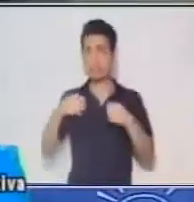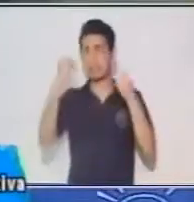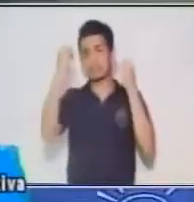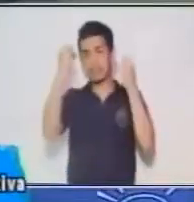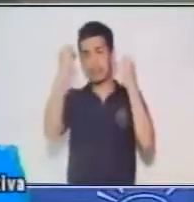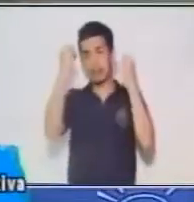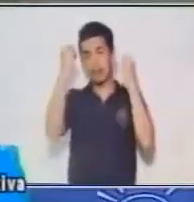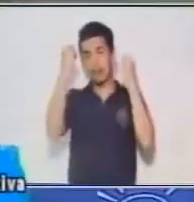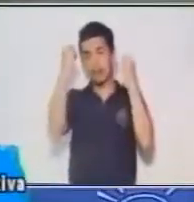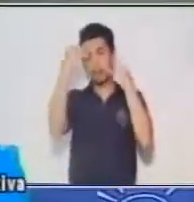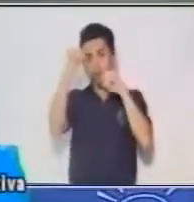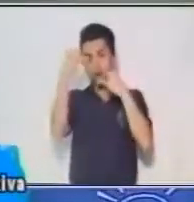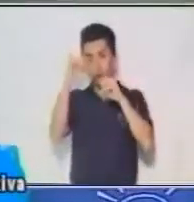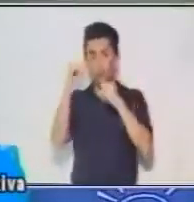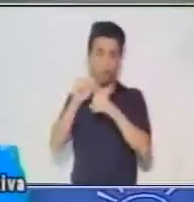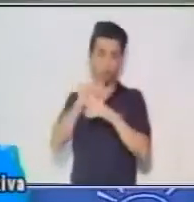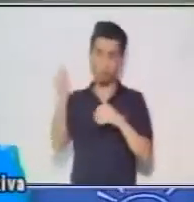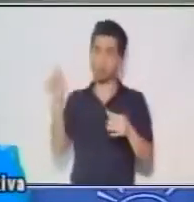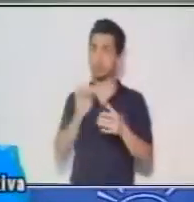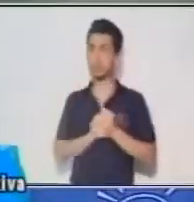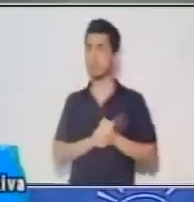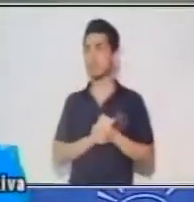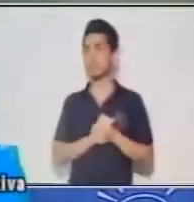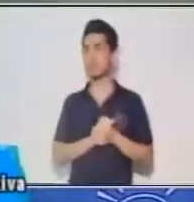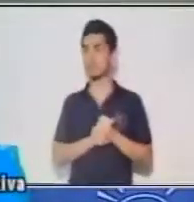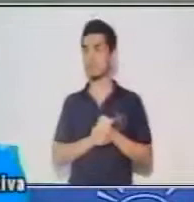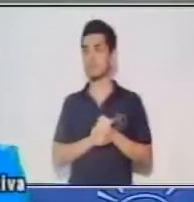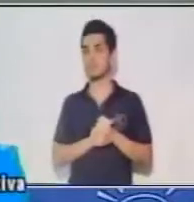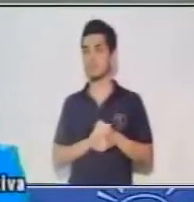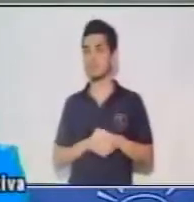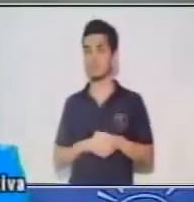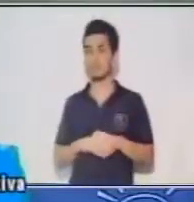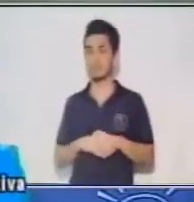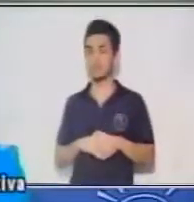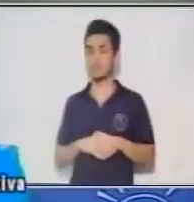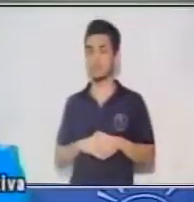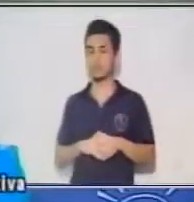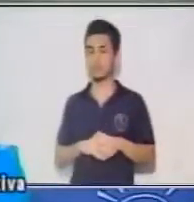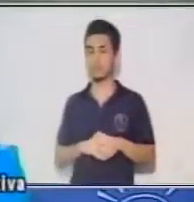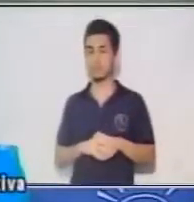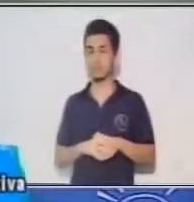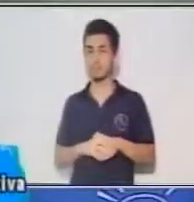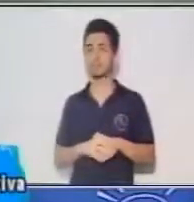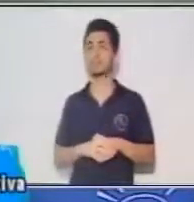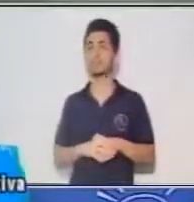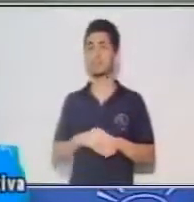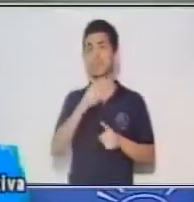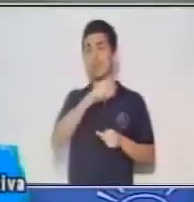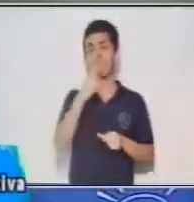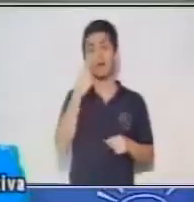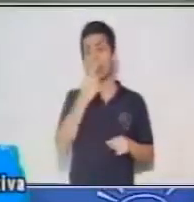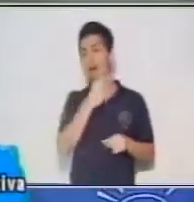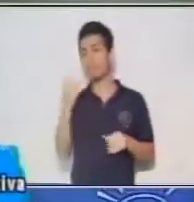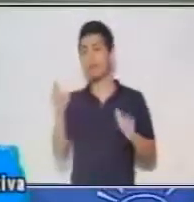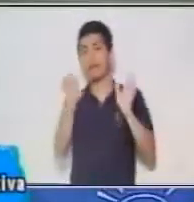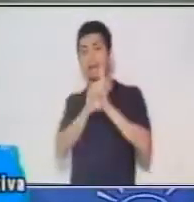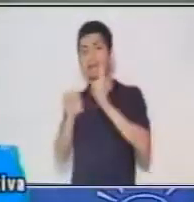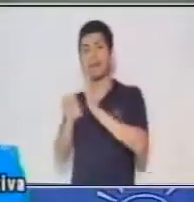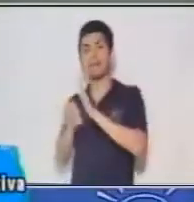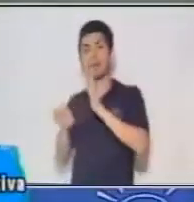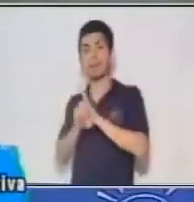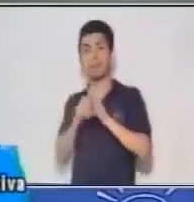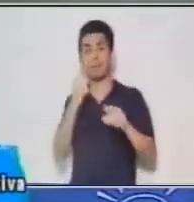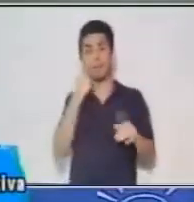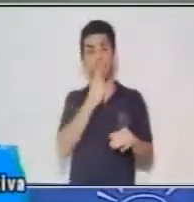mapas. Ahora bien, vamos a ir con unos ejemplos para ver más claro cada uno